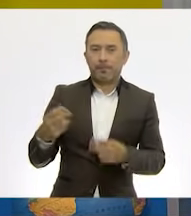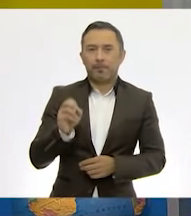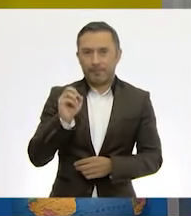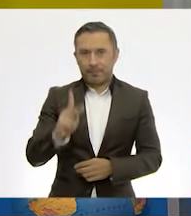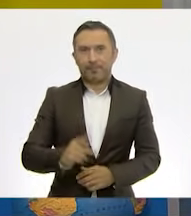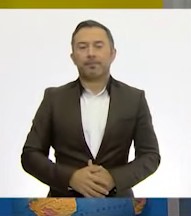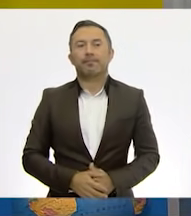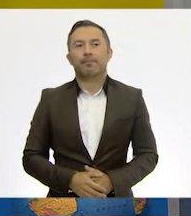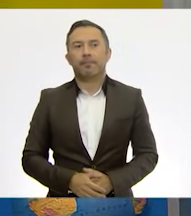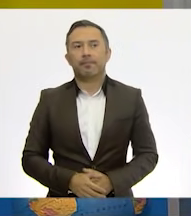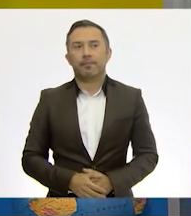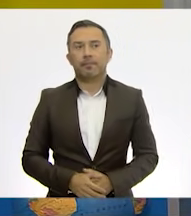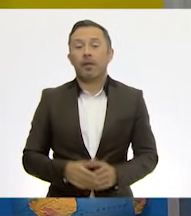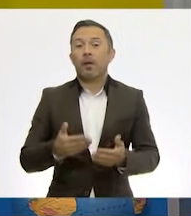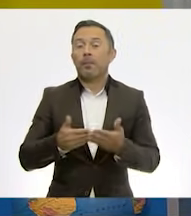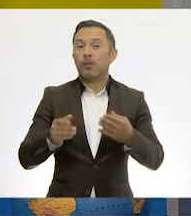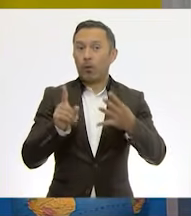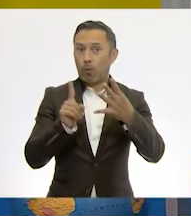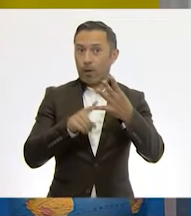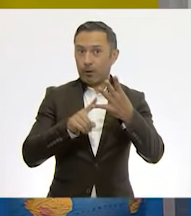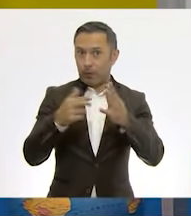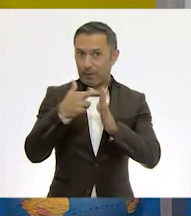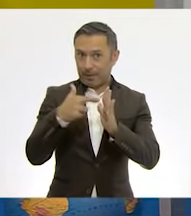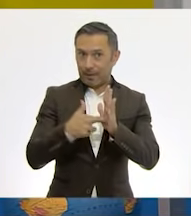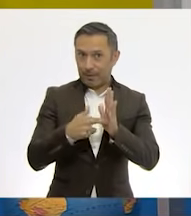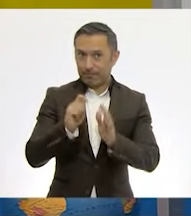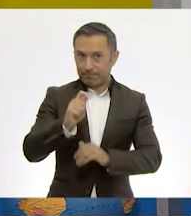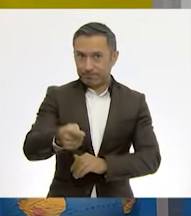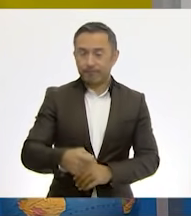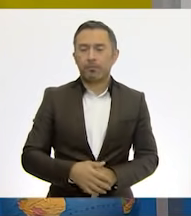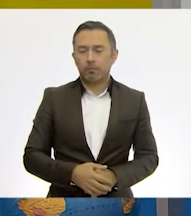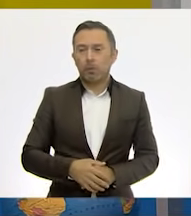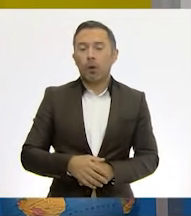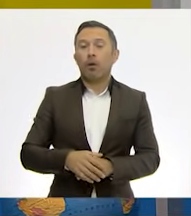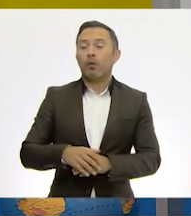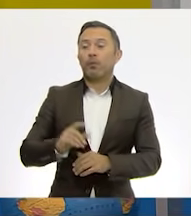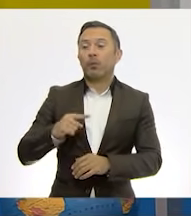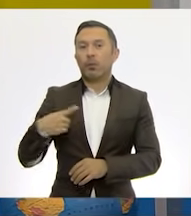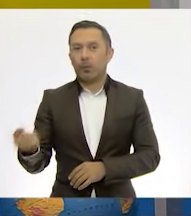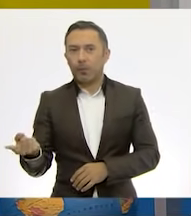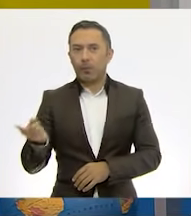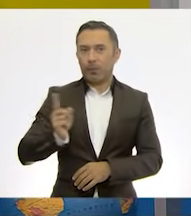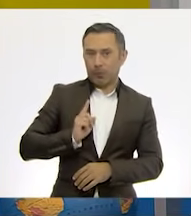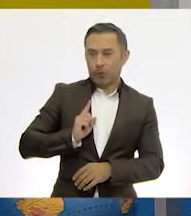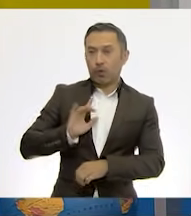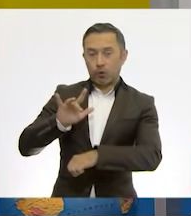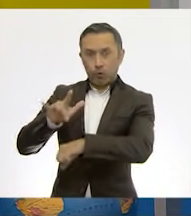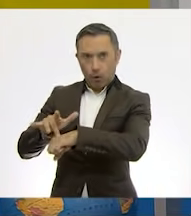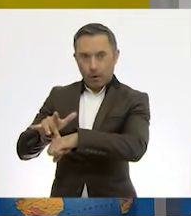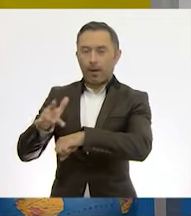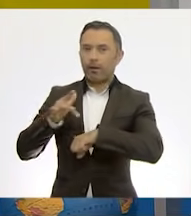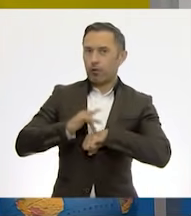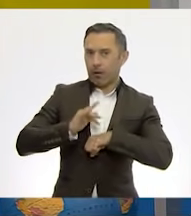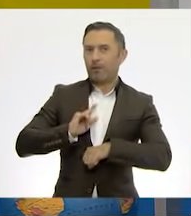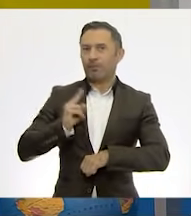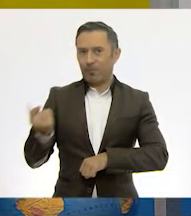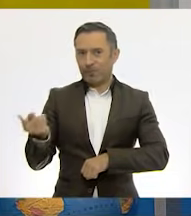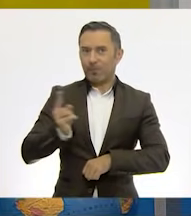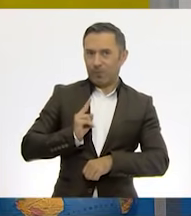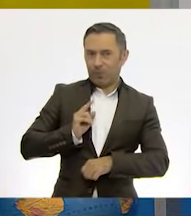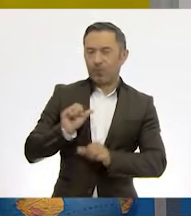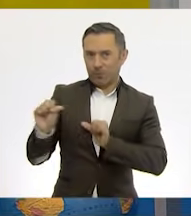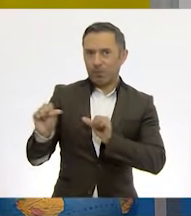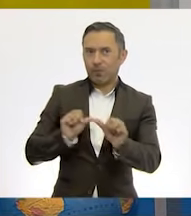Ahora, el número cuatro es que por turnos vamos a ir sacando una de las tarjetas que yo tengo aquí, que nos va a